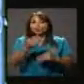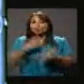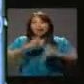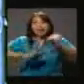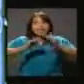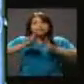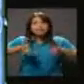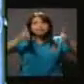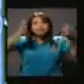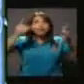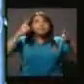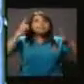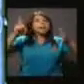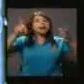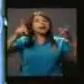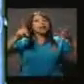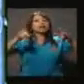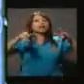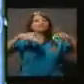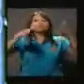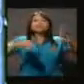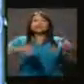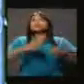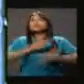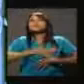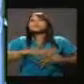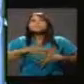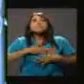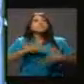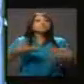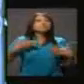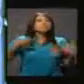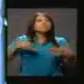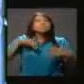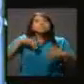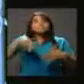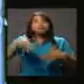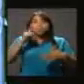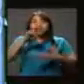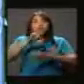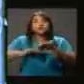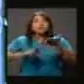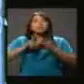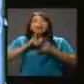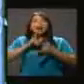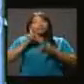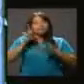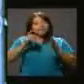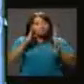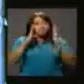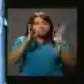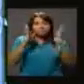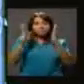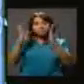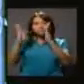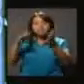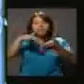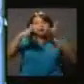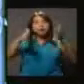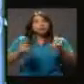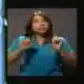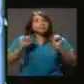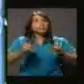normal respirar aire caminar una universidad contempla la recreación estudiantil y la posibilidad de respirar